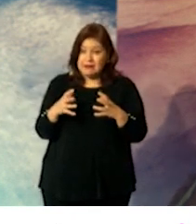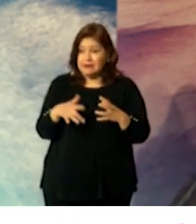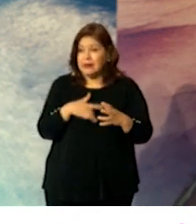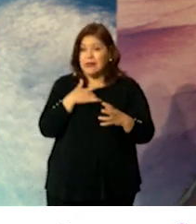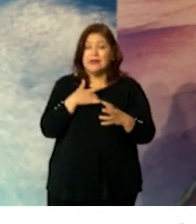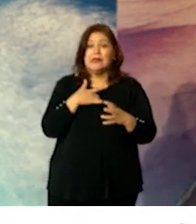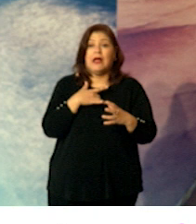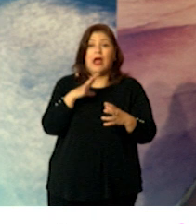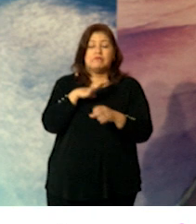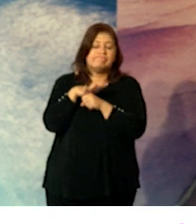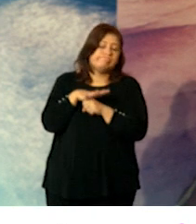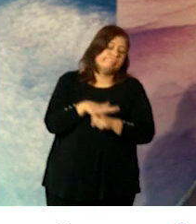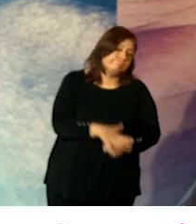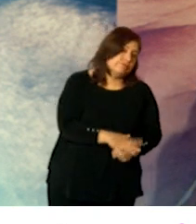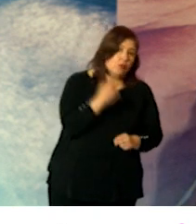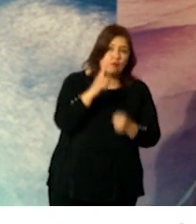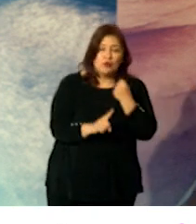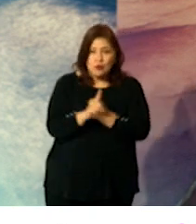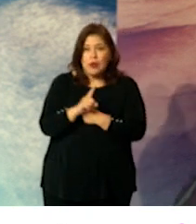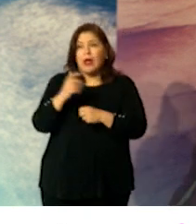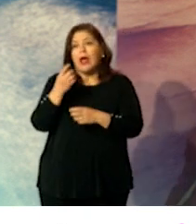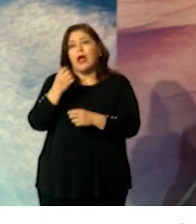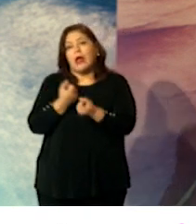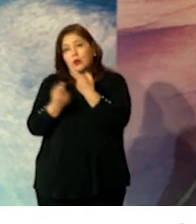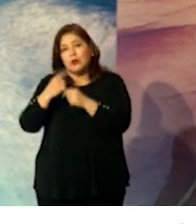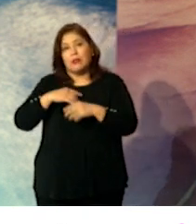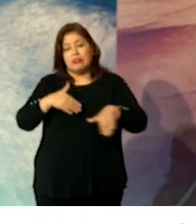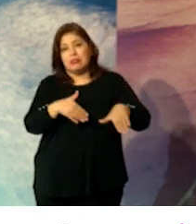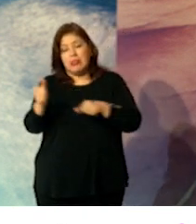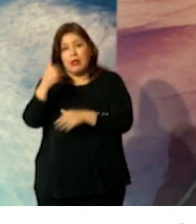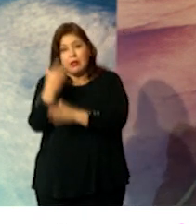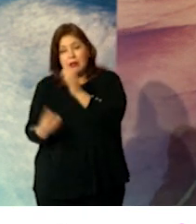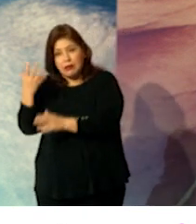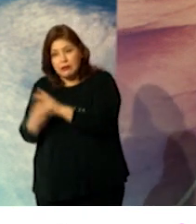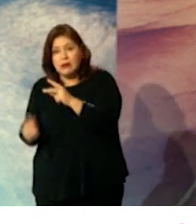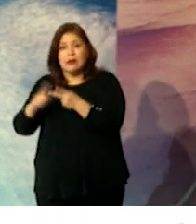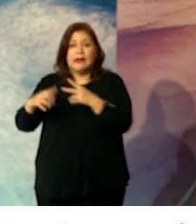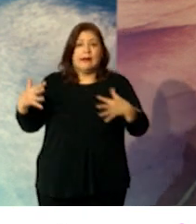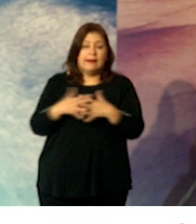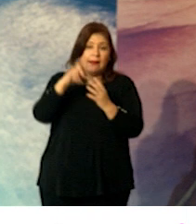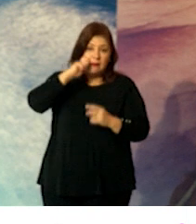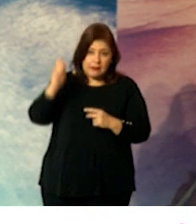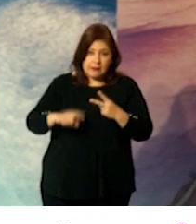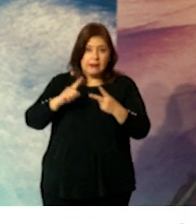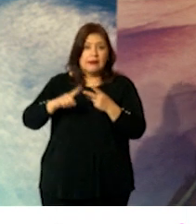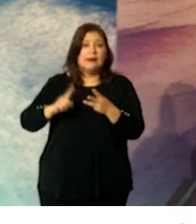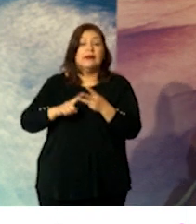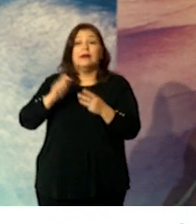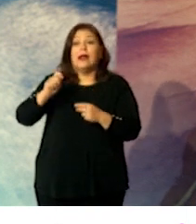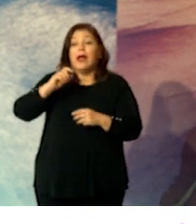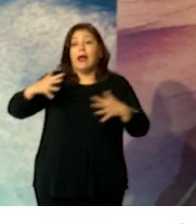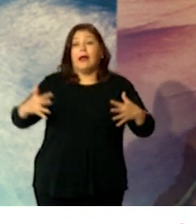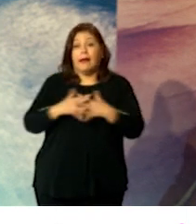conflicto. Tenemos unos desplazamientos, la guerra en Ucrania se enquistó, la guerra en Gaza